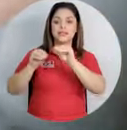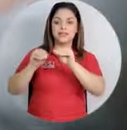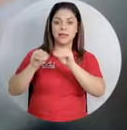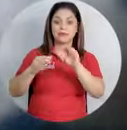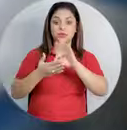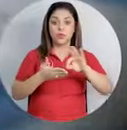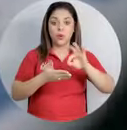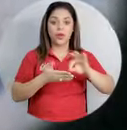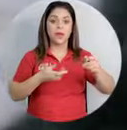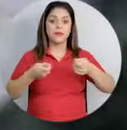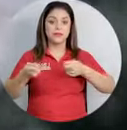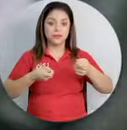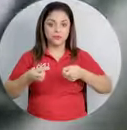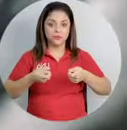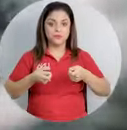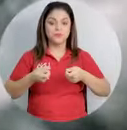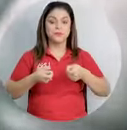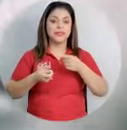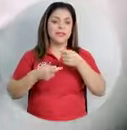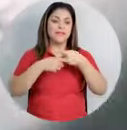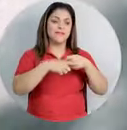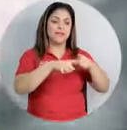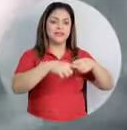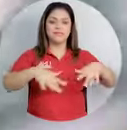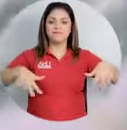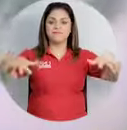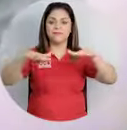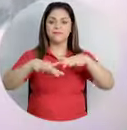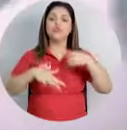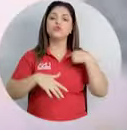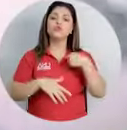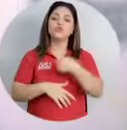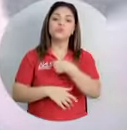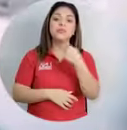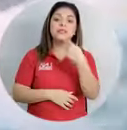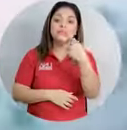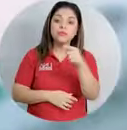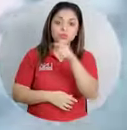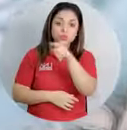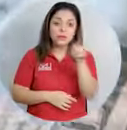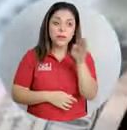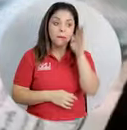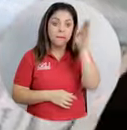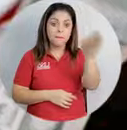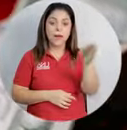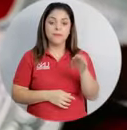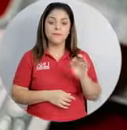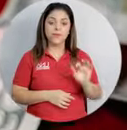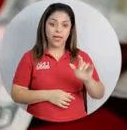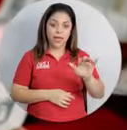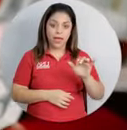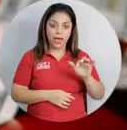Escuela de Administración a diferentes sectores, nosotros mencionamos que si a la hora de ir al cajero automático, introducir la